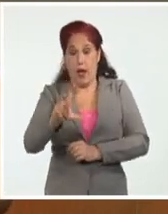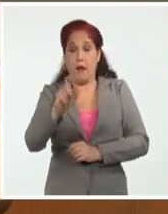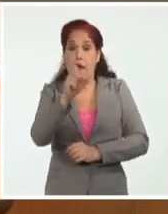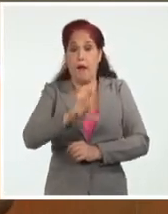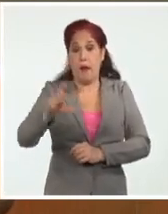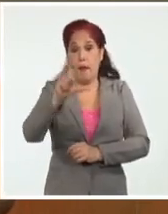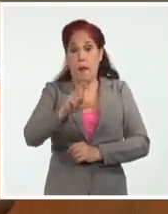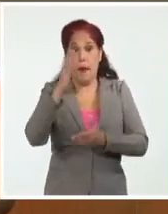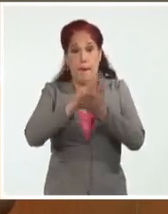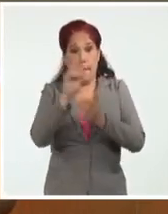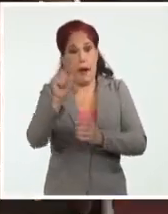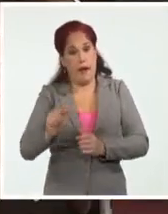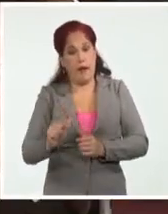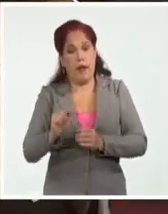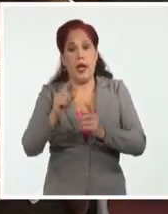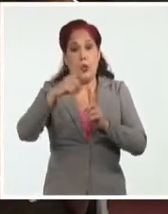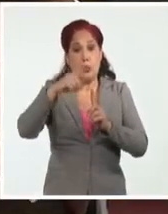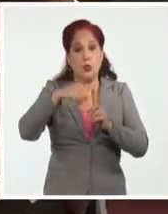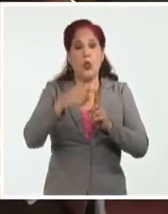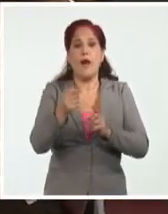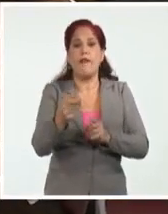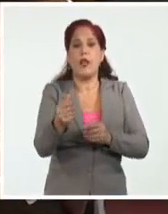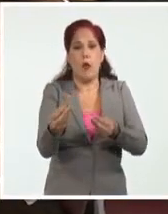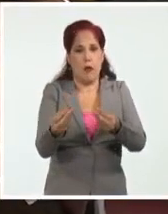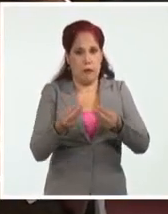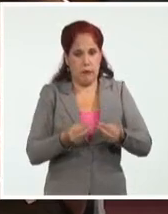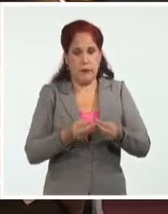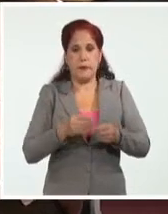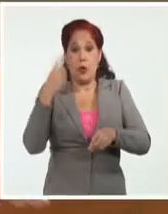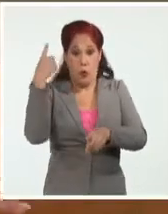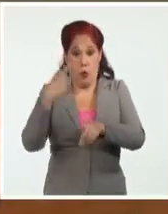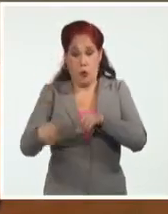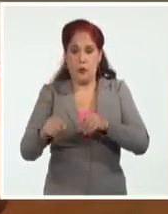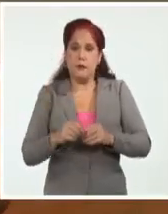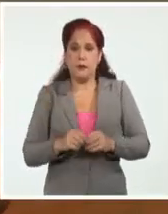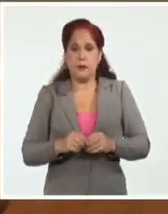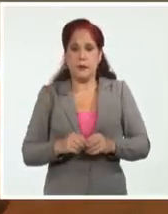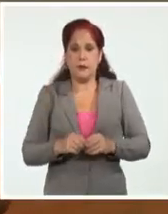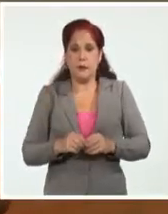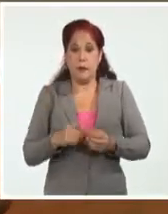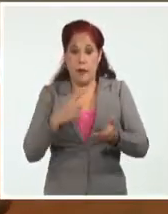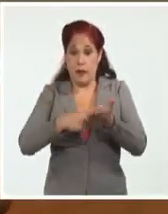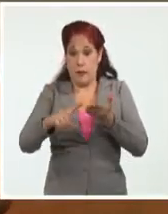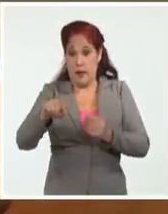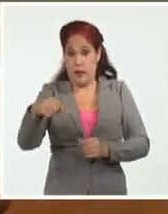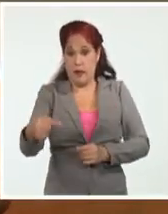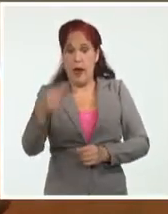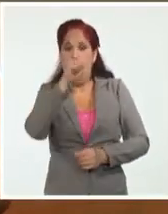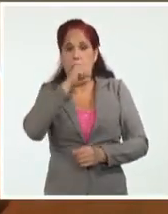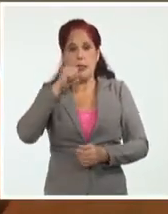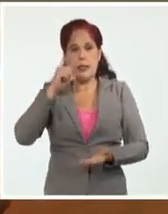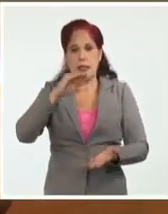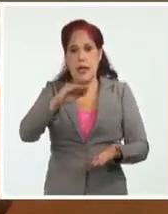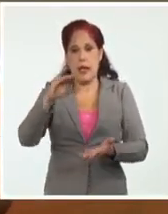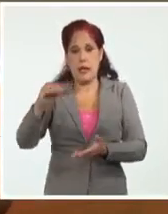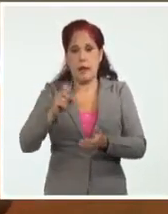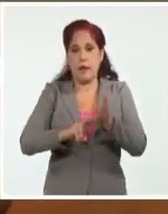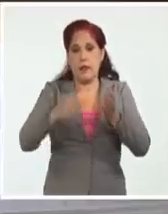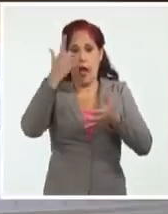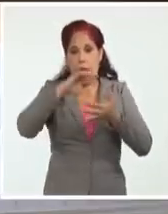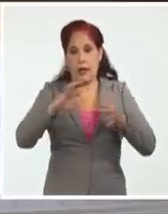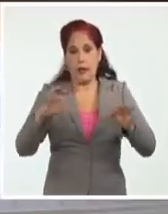Camagüey, Mayabeque y Las Tunas. Recibirán también la próxima semana aceite, las provincias